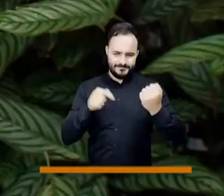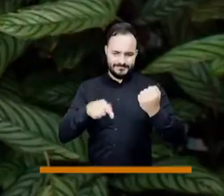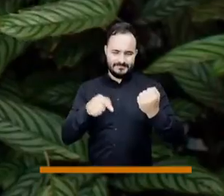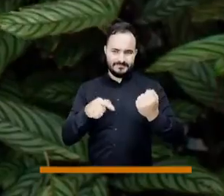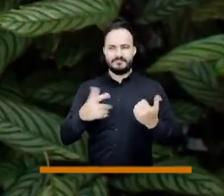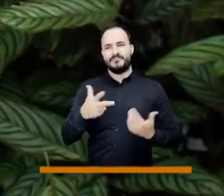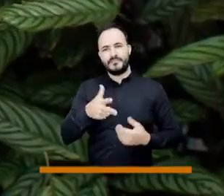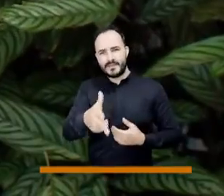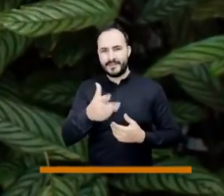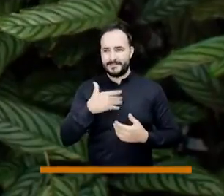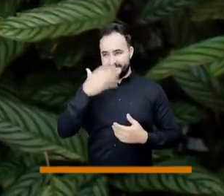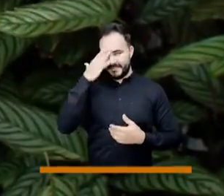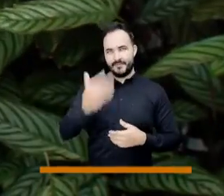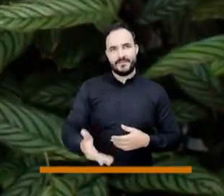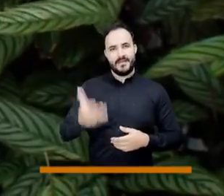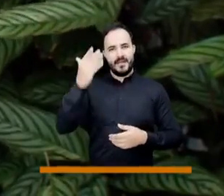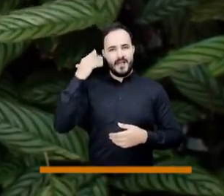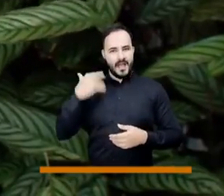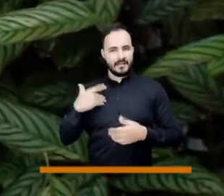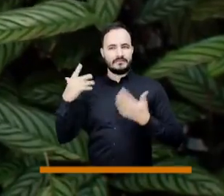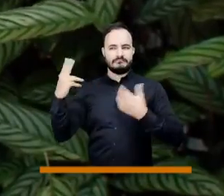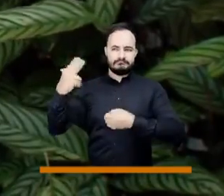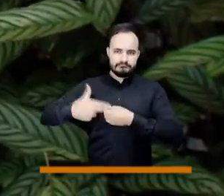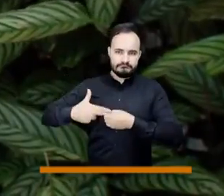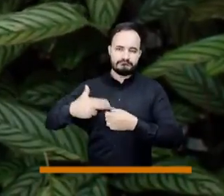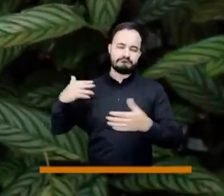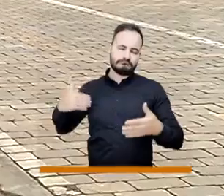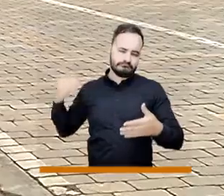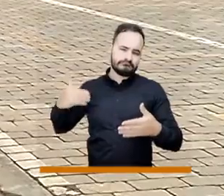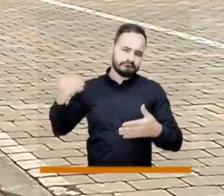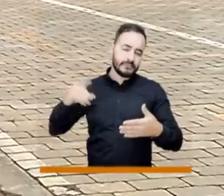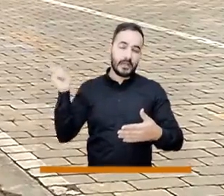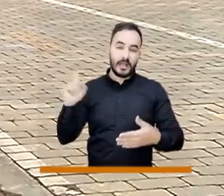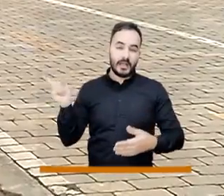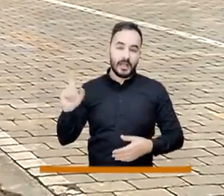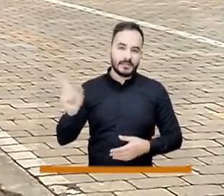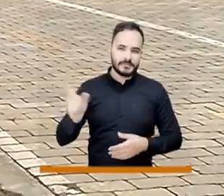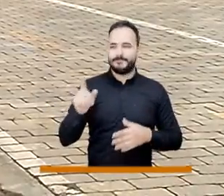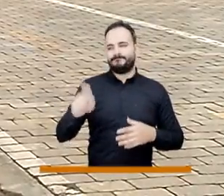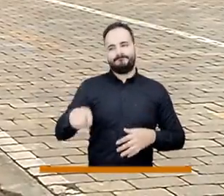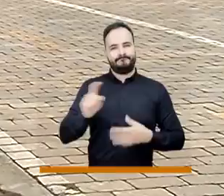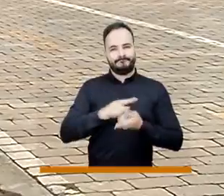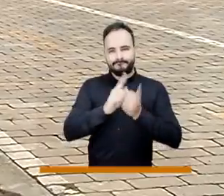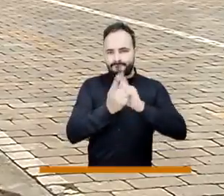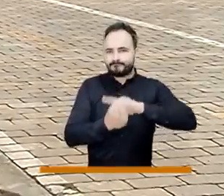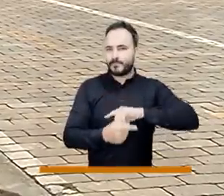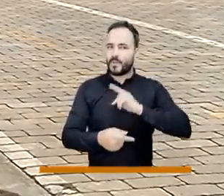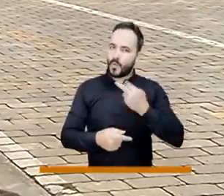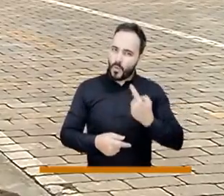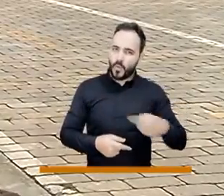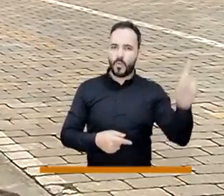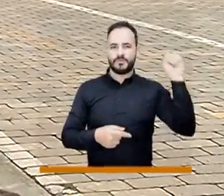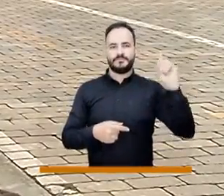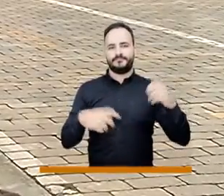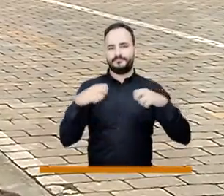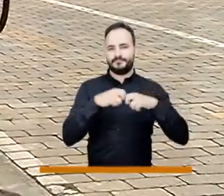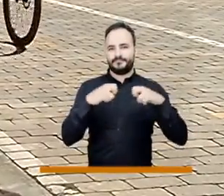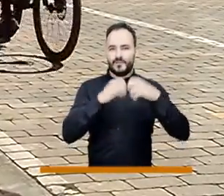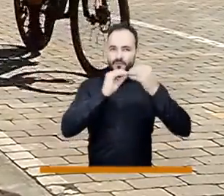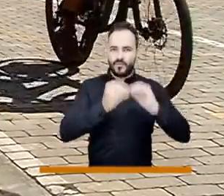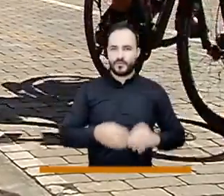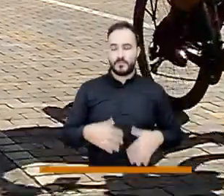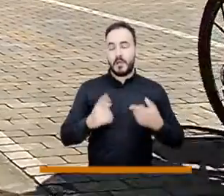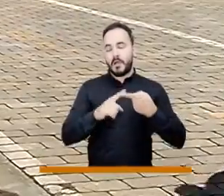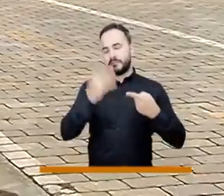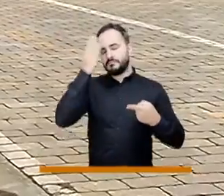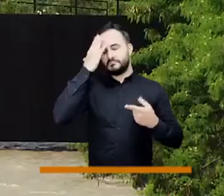cultura moderna. Primero, pues con el combustible fósil, pero que tendrá que migrar a otro tipo de energías. Principalmente, pues